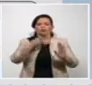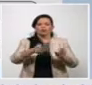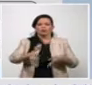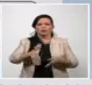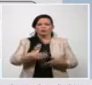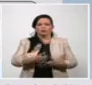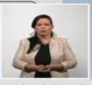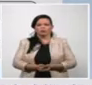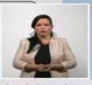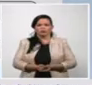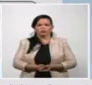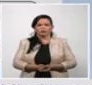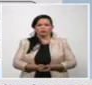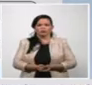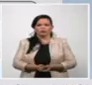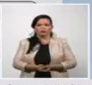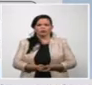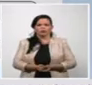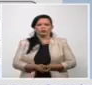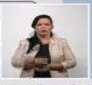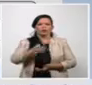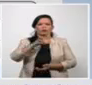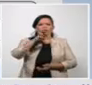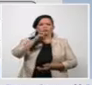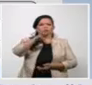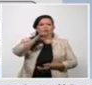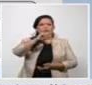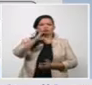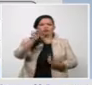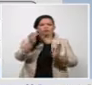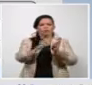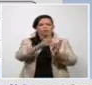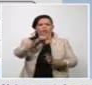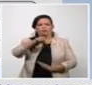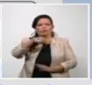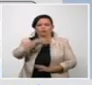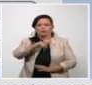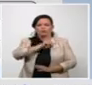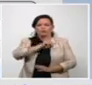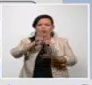3.639 personas ayer y ya se acumulan